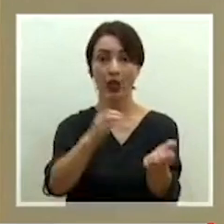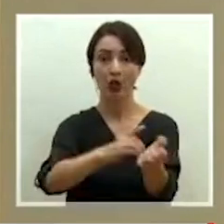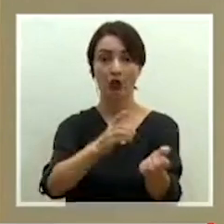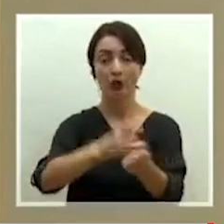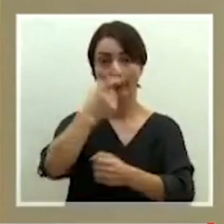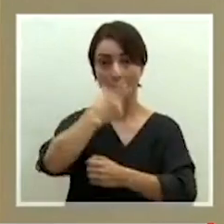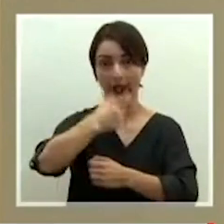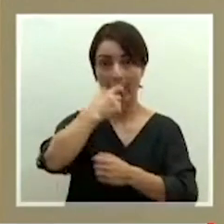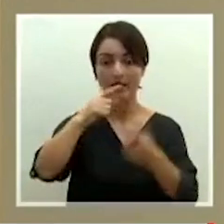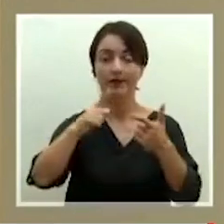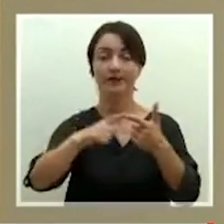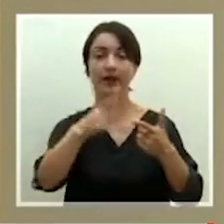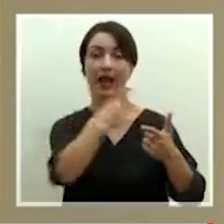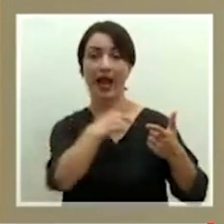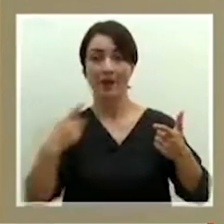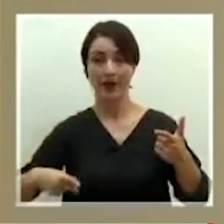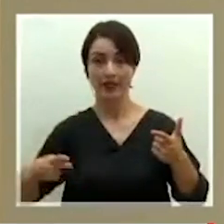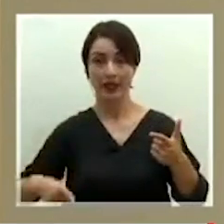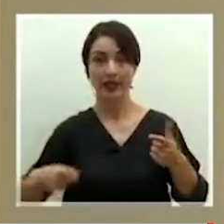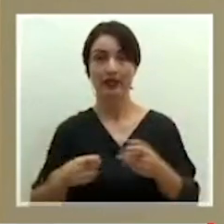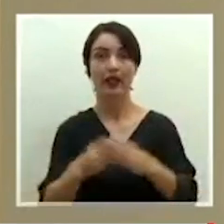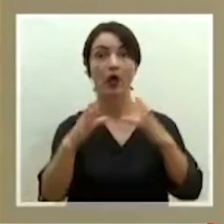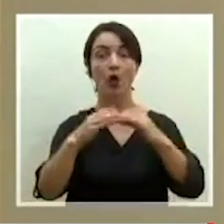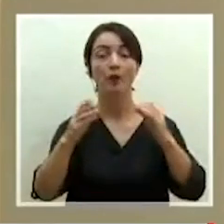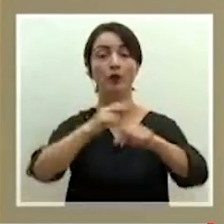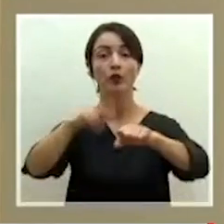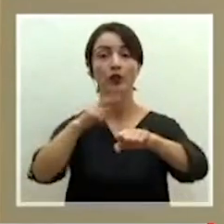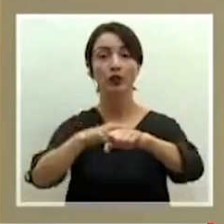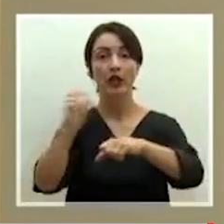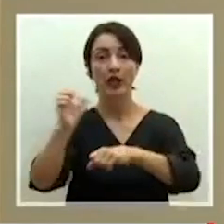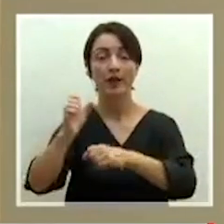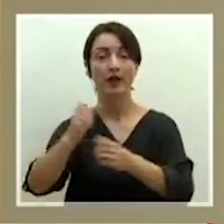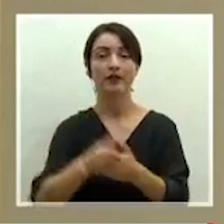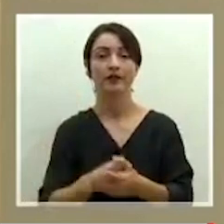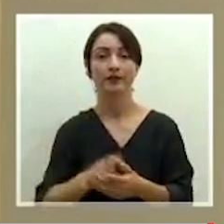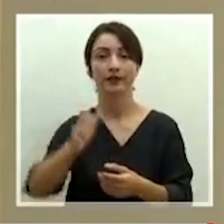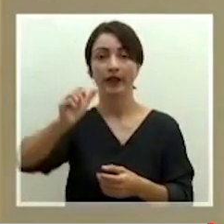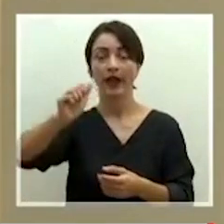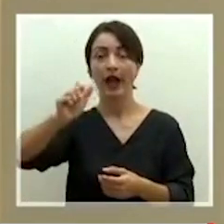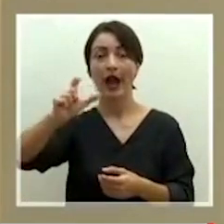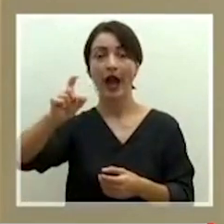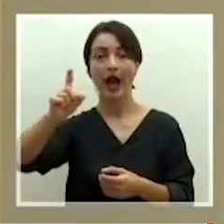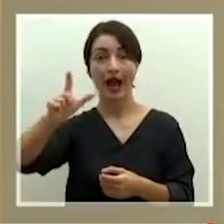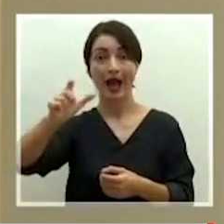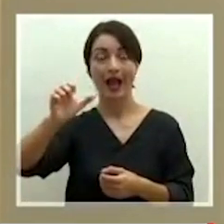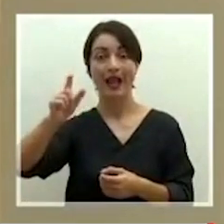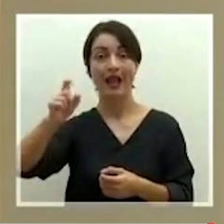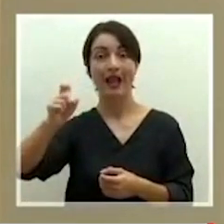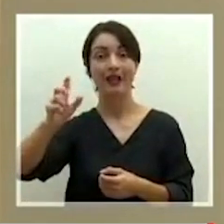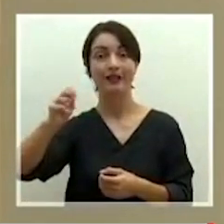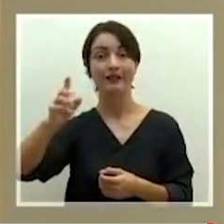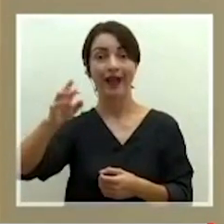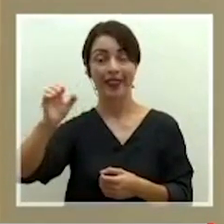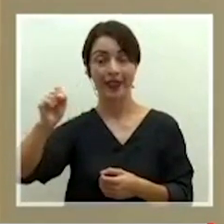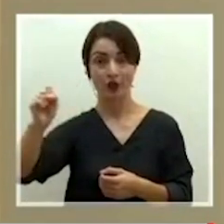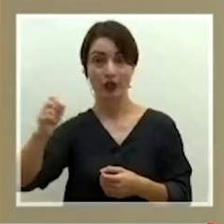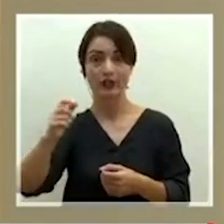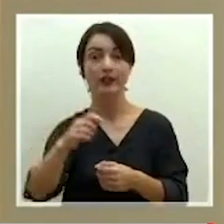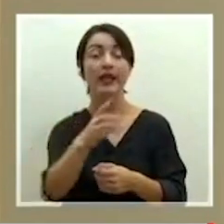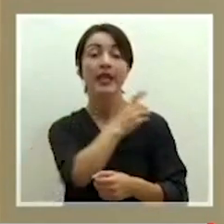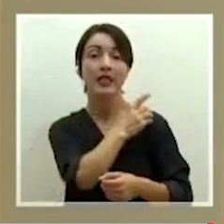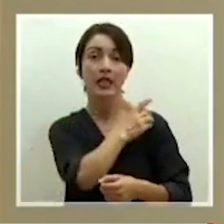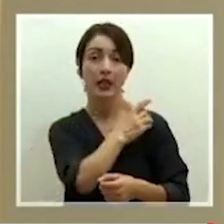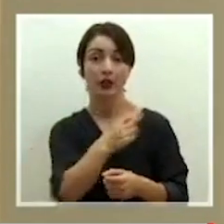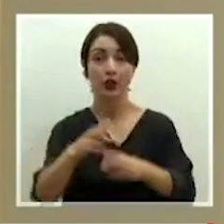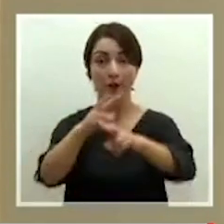Román Macaya, el presidente ejecutivo de la Comisión Nacional de Emergencias, el señor Alexander Solís, y el director de Vigilancia de la Salud, el